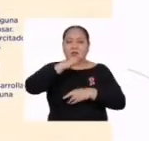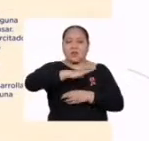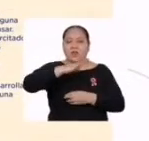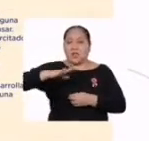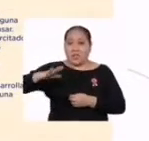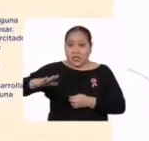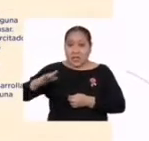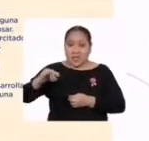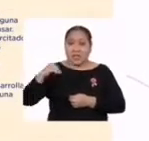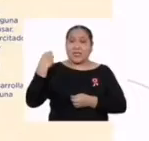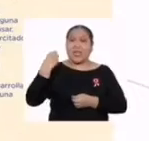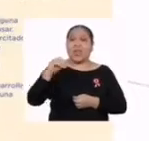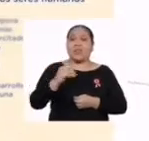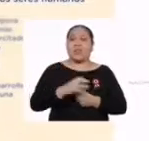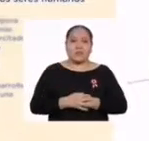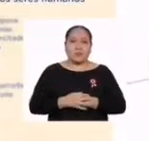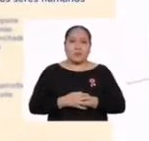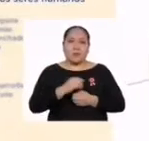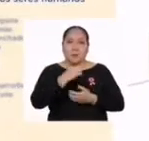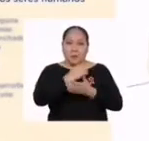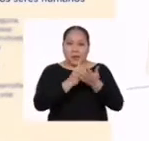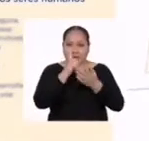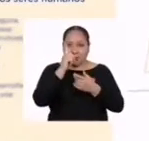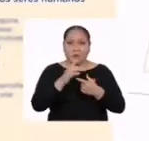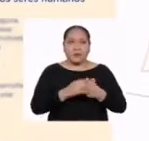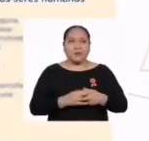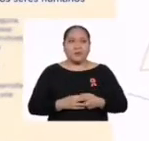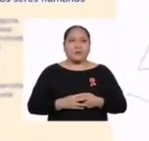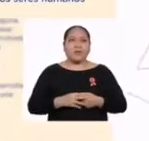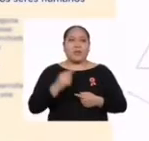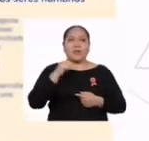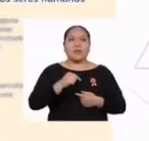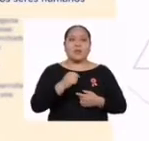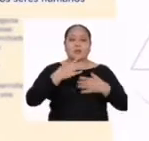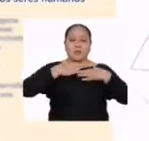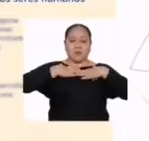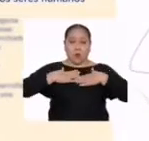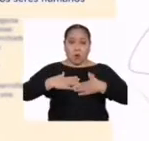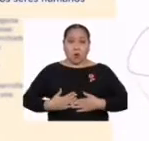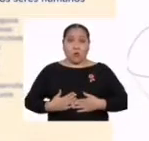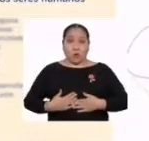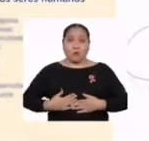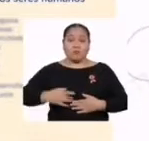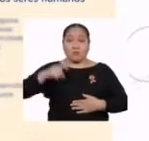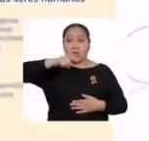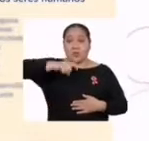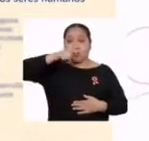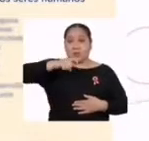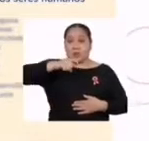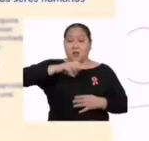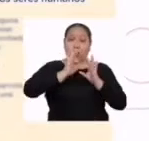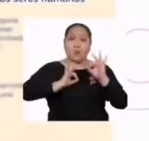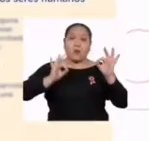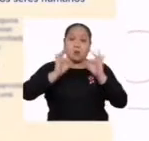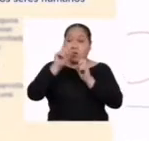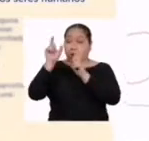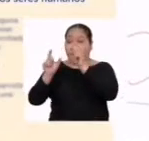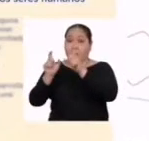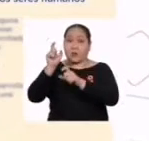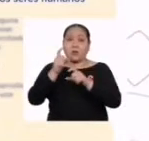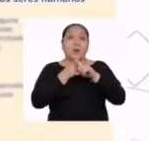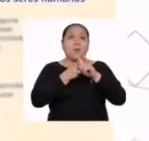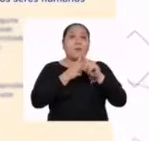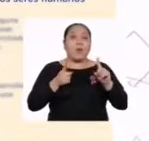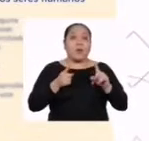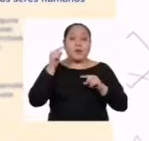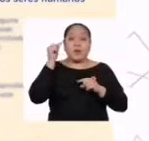y adolescencia. Parte 1. El aspecto corporal es muy necesario en los seres humanos. Sin embargo,